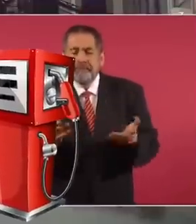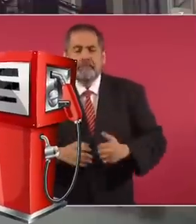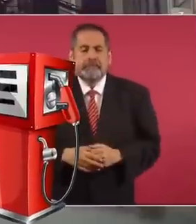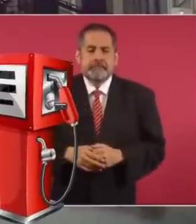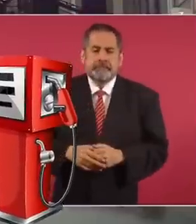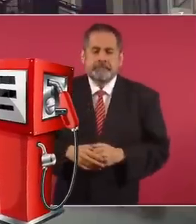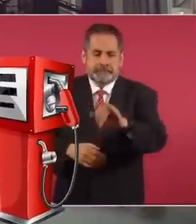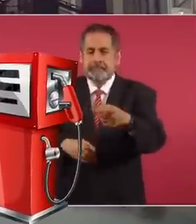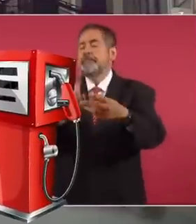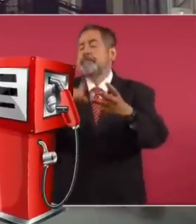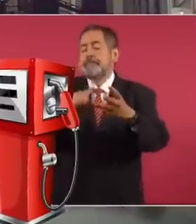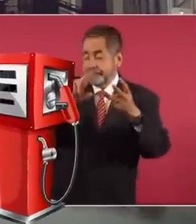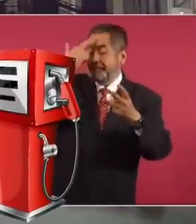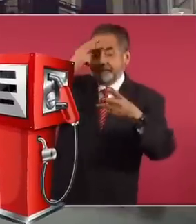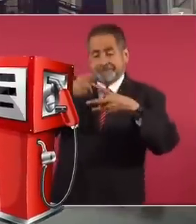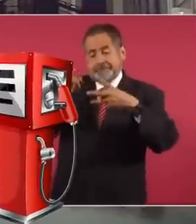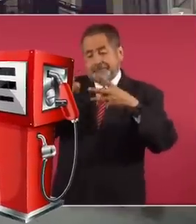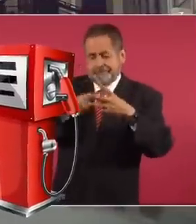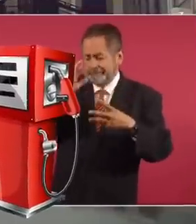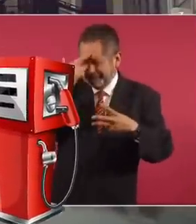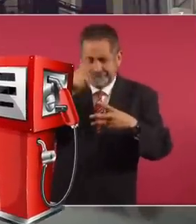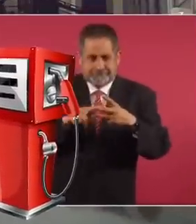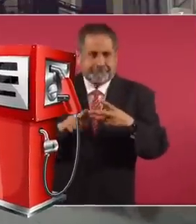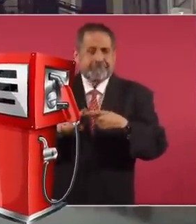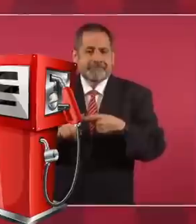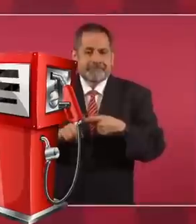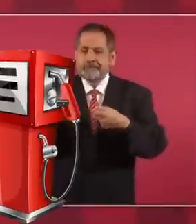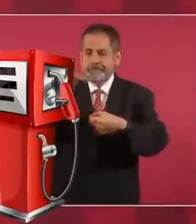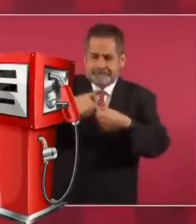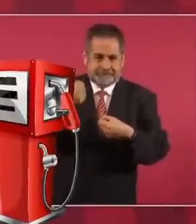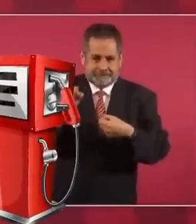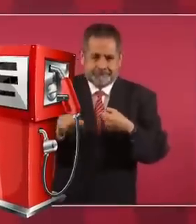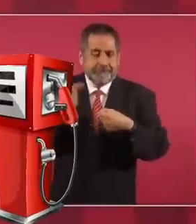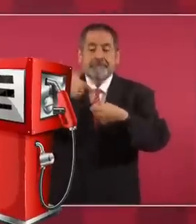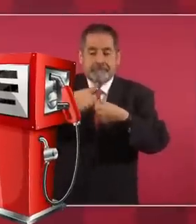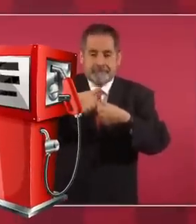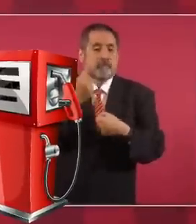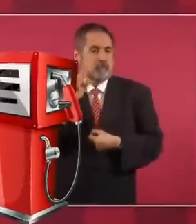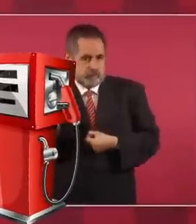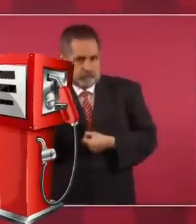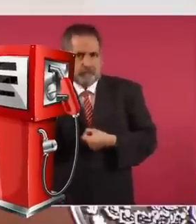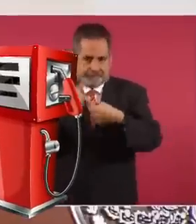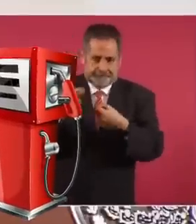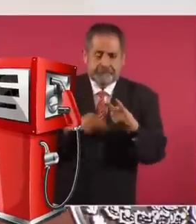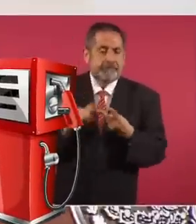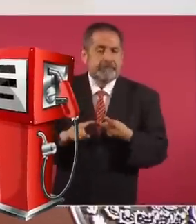bueno, ya me acordé de las tres cosas sí. Es gasolina dice un dólar